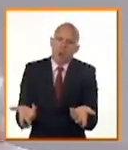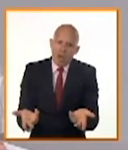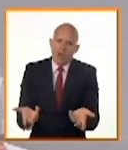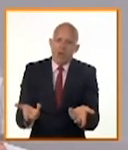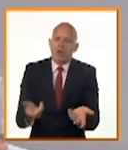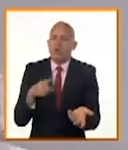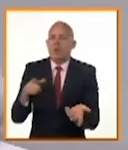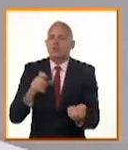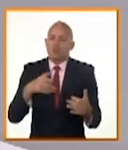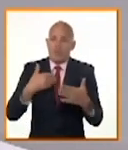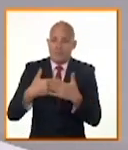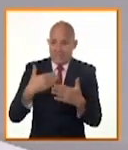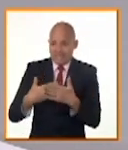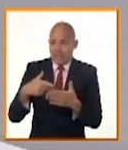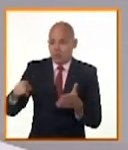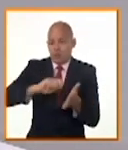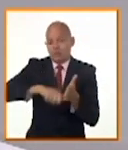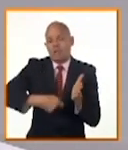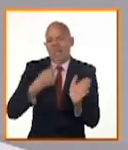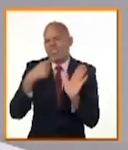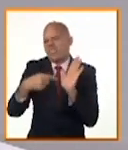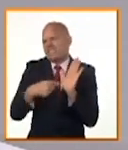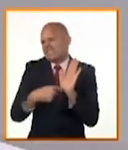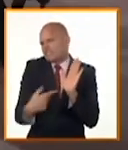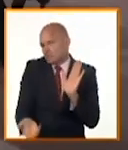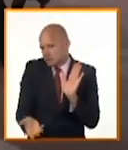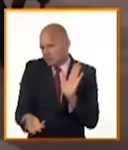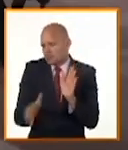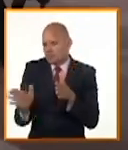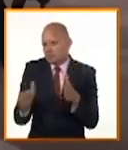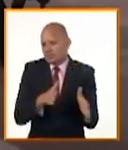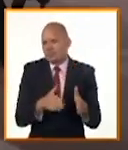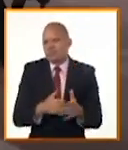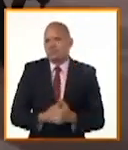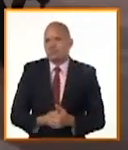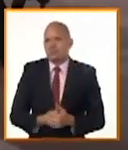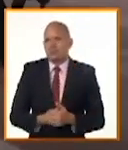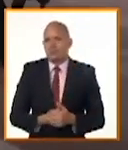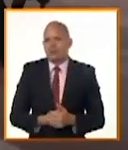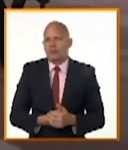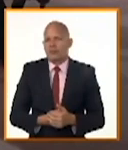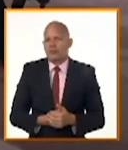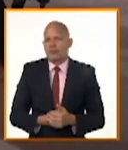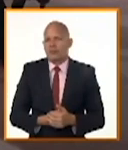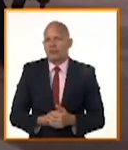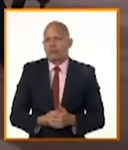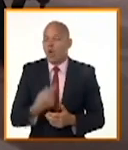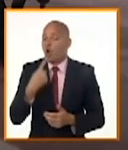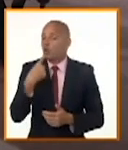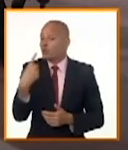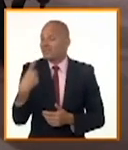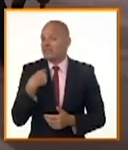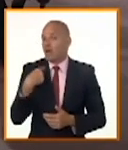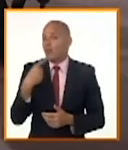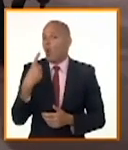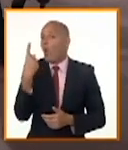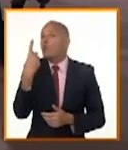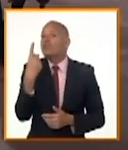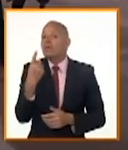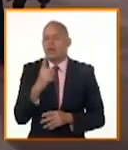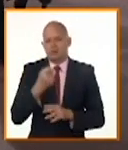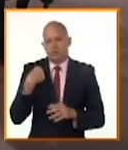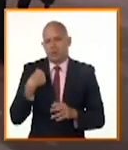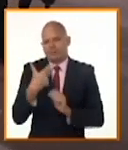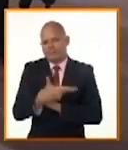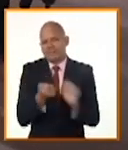de tu banco y a partir de lo que has planteado con tu banco es por operación no es el día pactado por operación